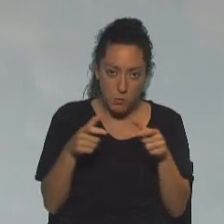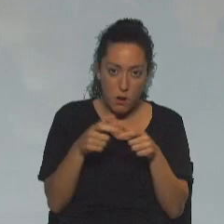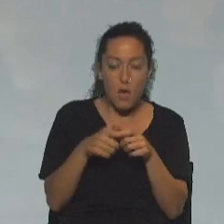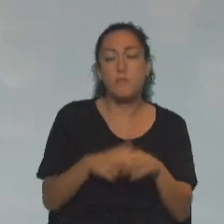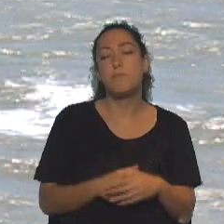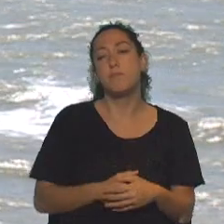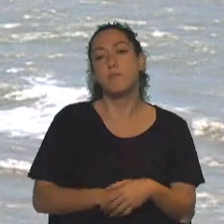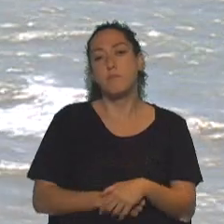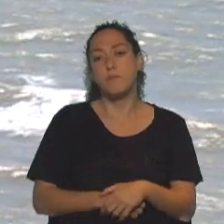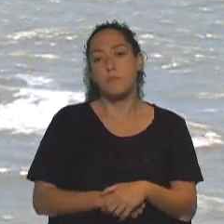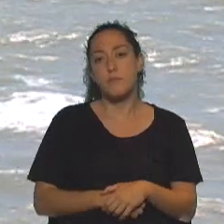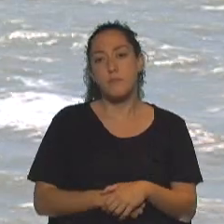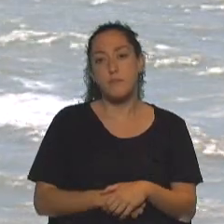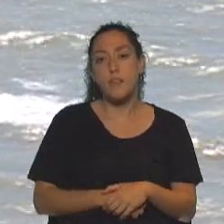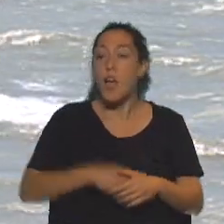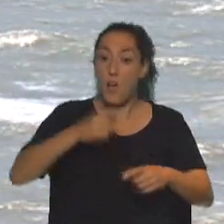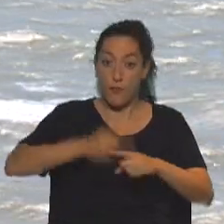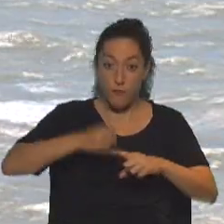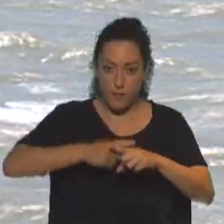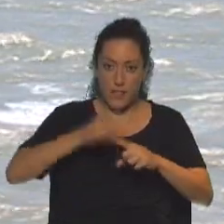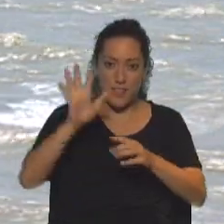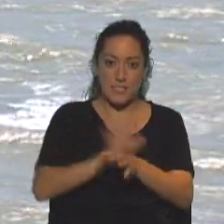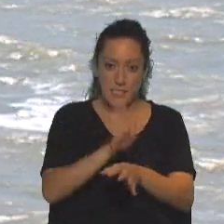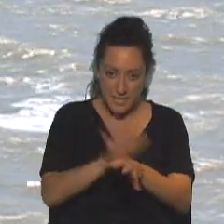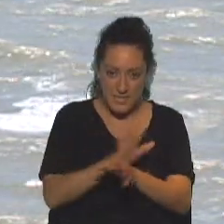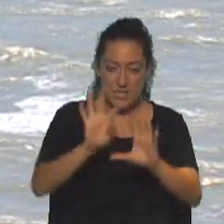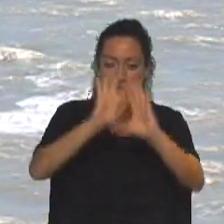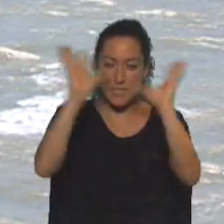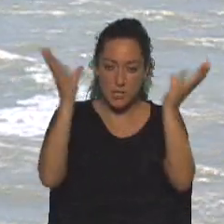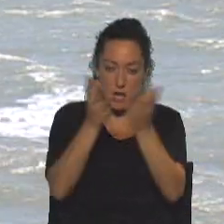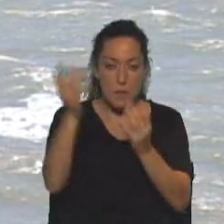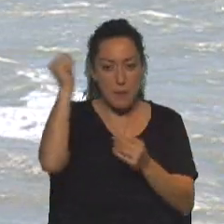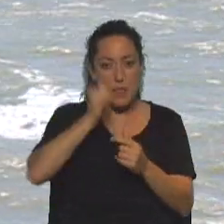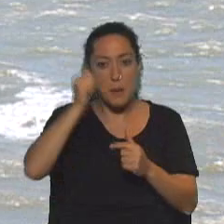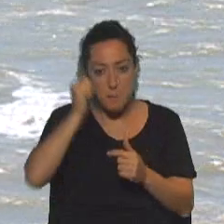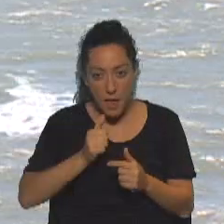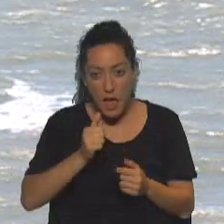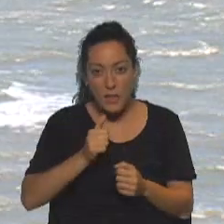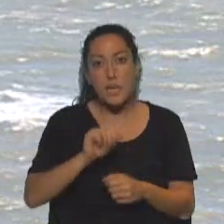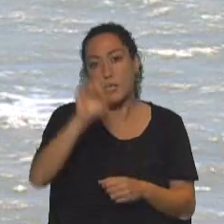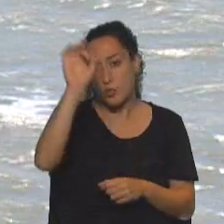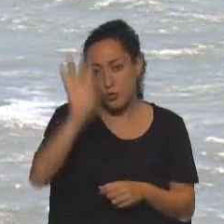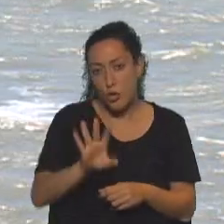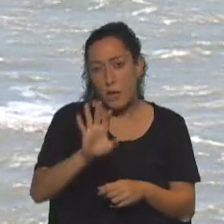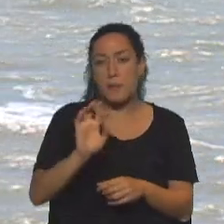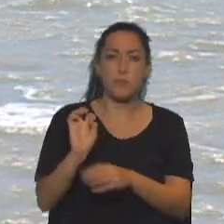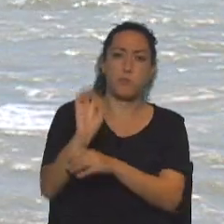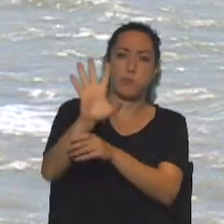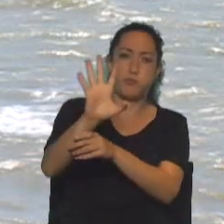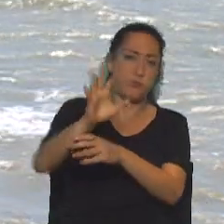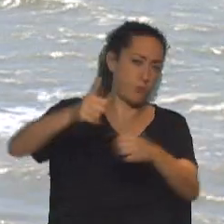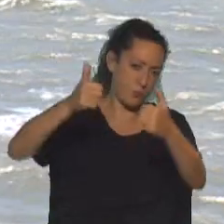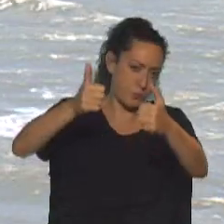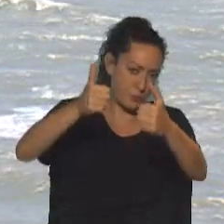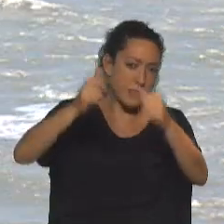Radiche. Esta fiesta del cine, que es el Festival Internacional de Mar del Plata, no solo tiene grandes proyecciones, sino que tiene